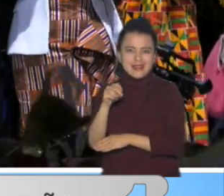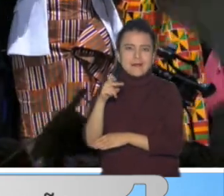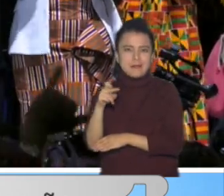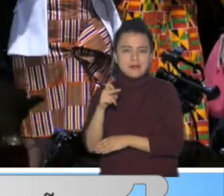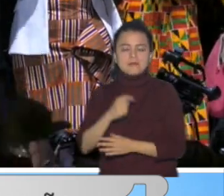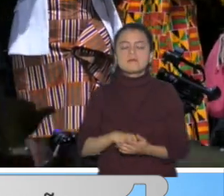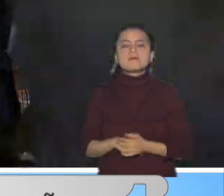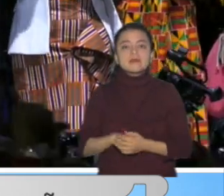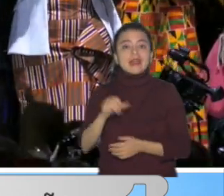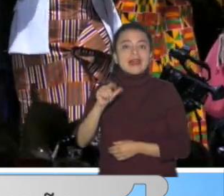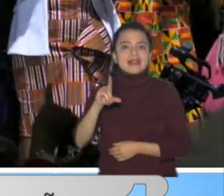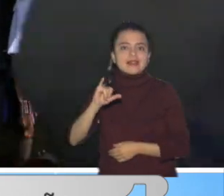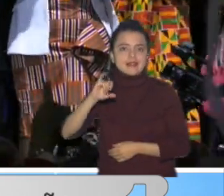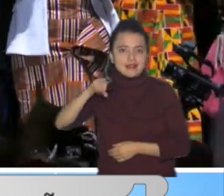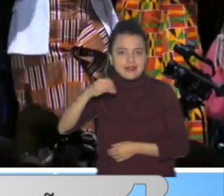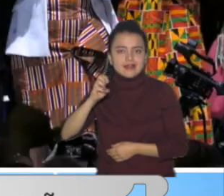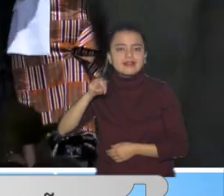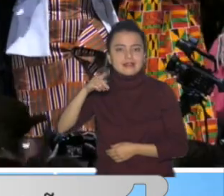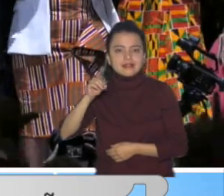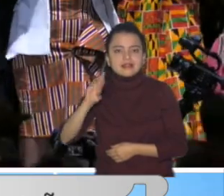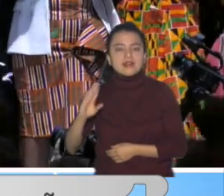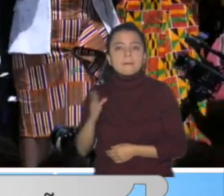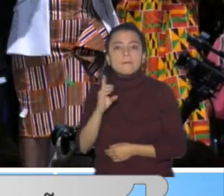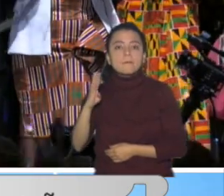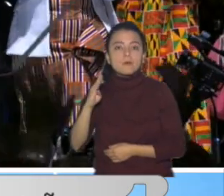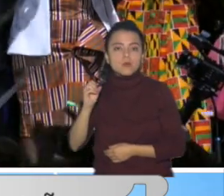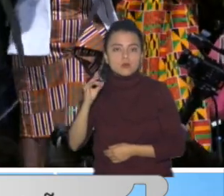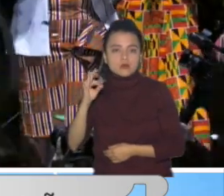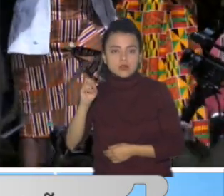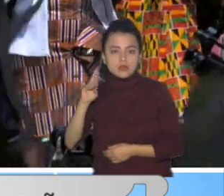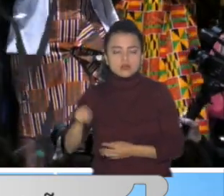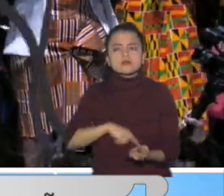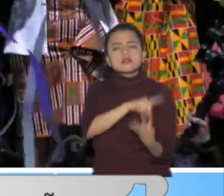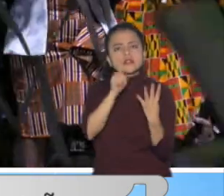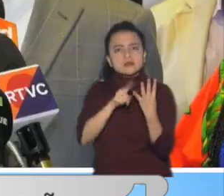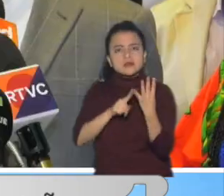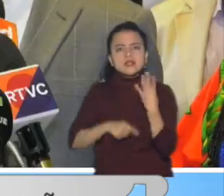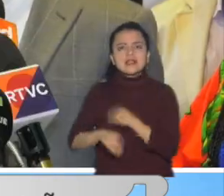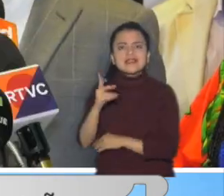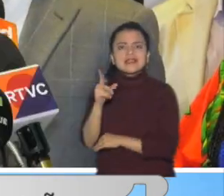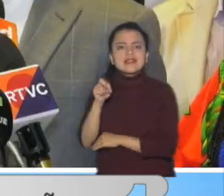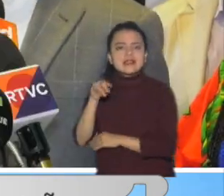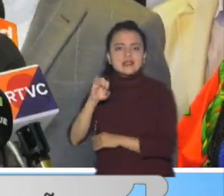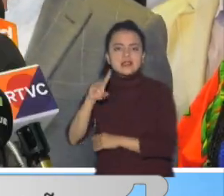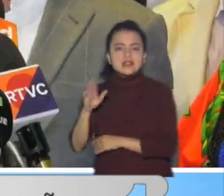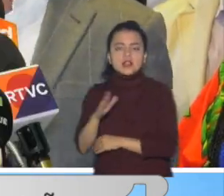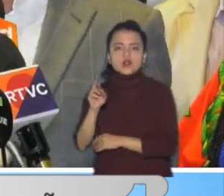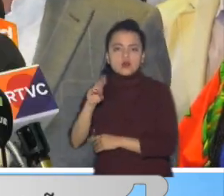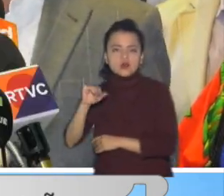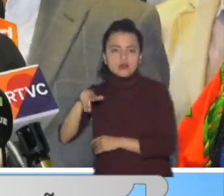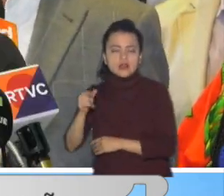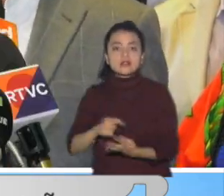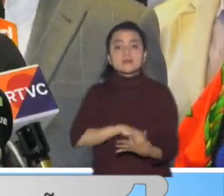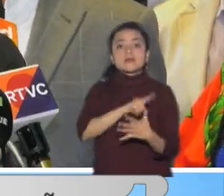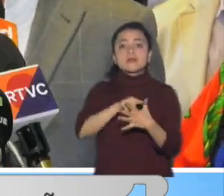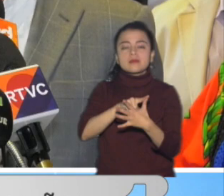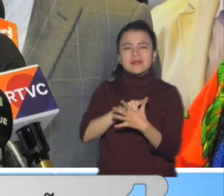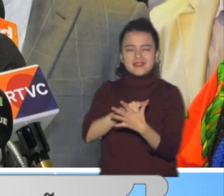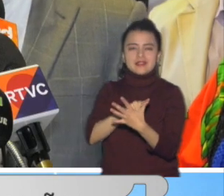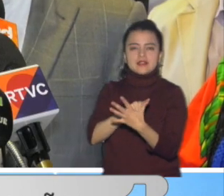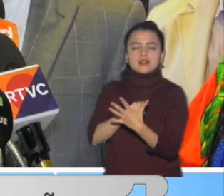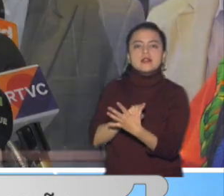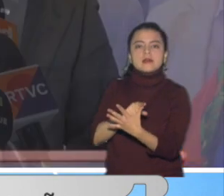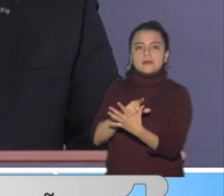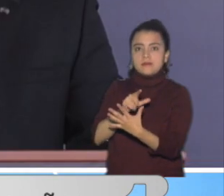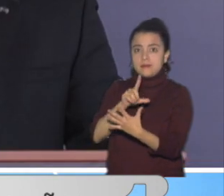el lado del gobierno electo del presidente Petro, Daniel Rojas, Carolina Corcho y Mauricio Lizcano.